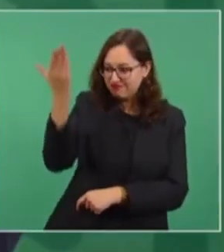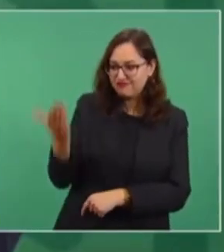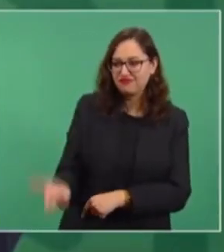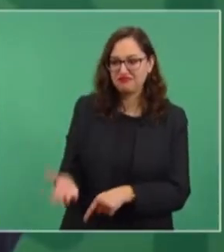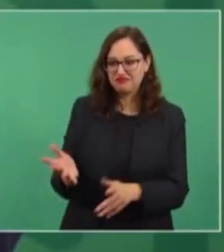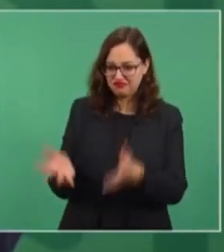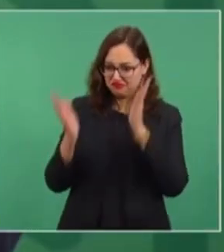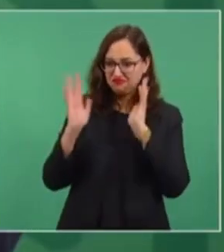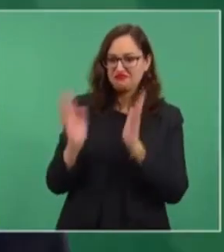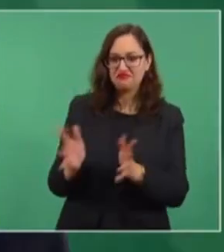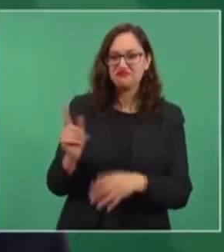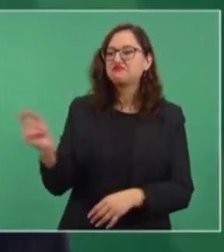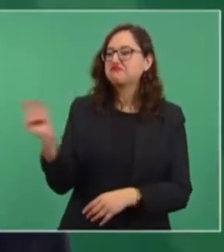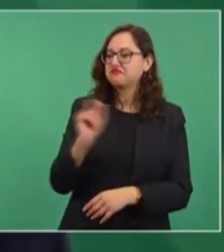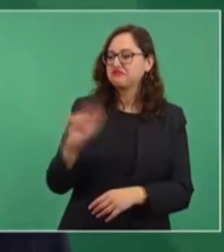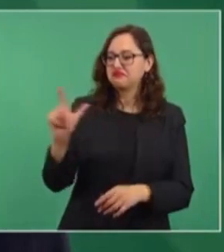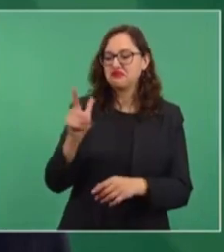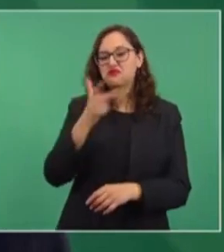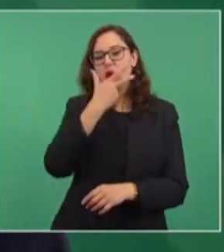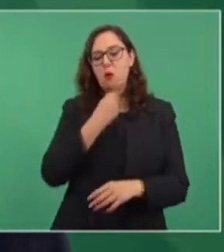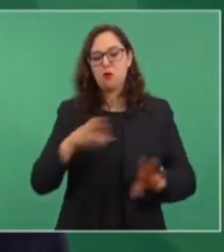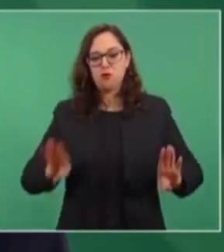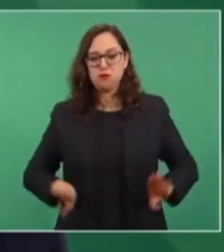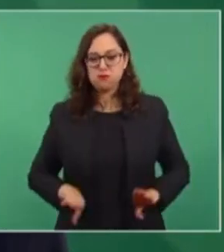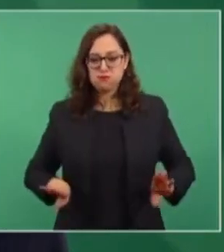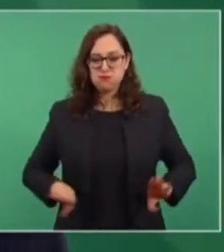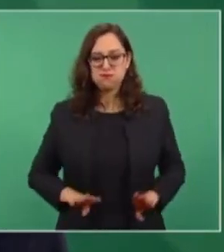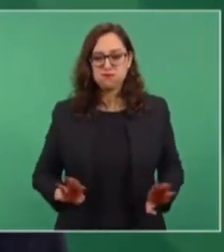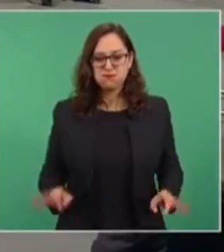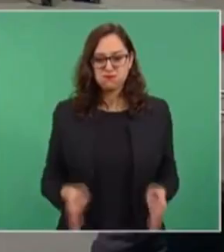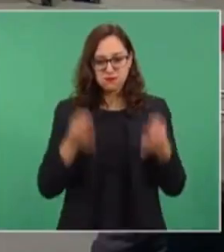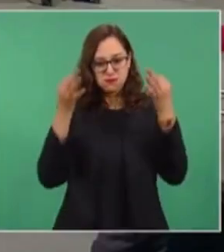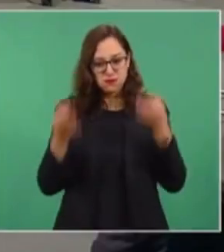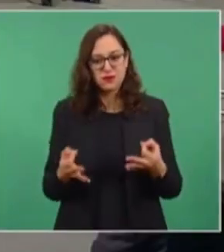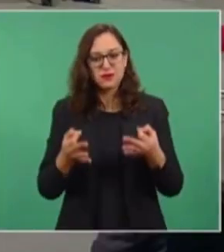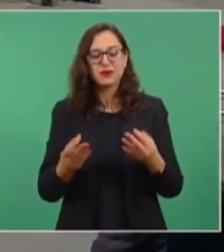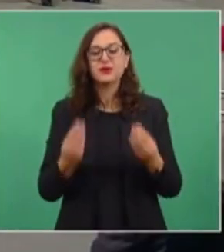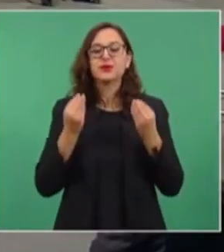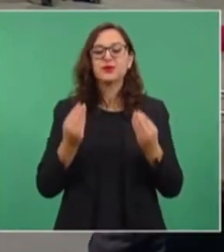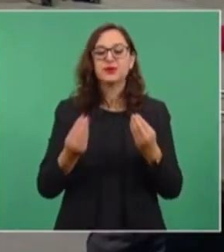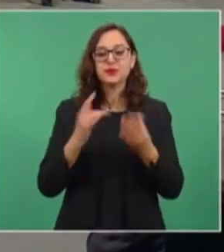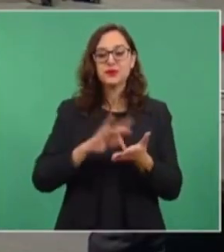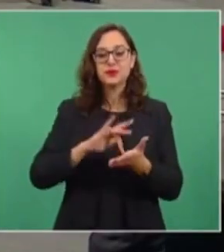gran mexicano, hombre ejemplar de su tiempo. Muchas gracias.